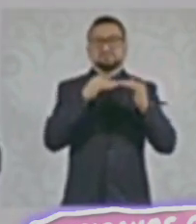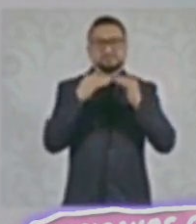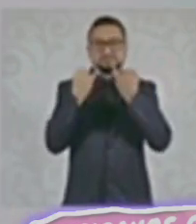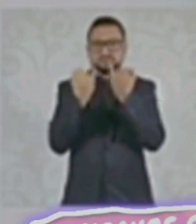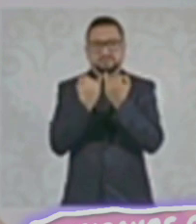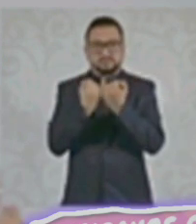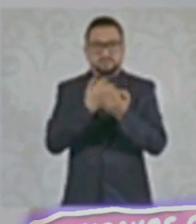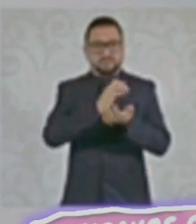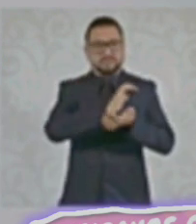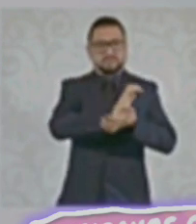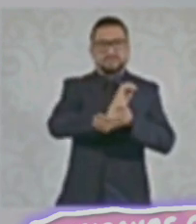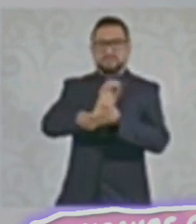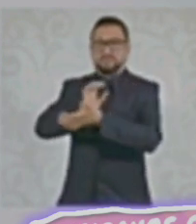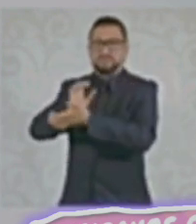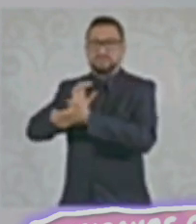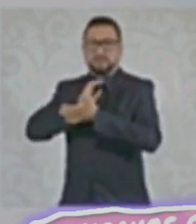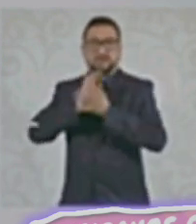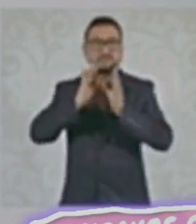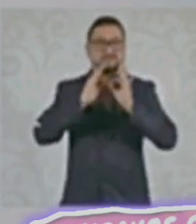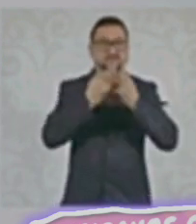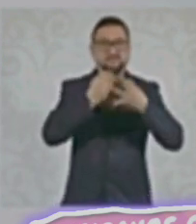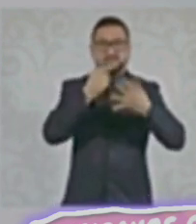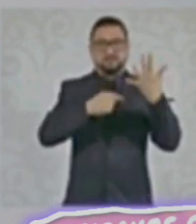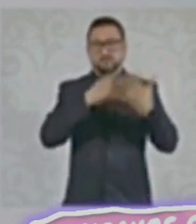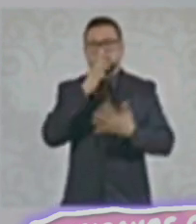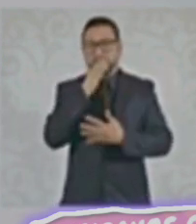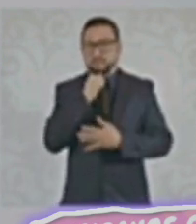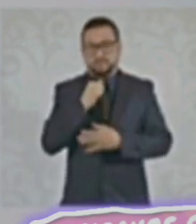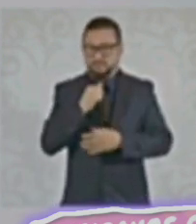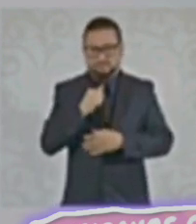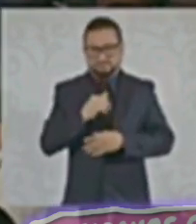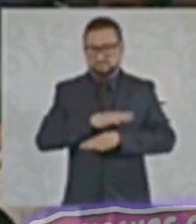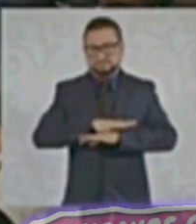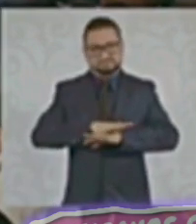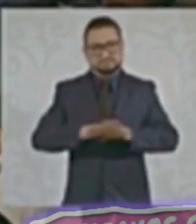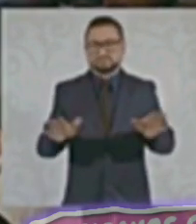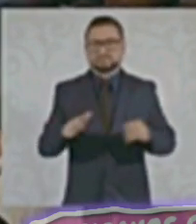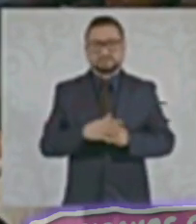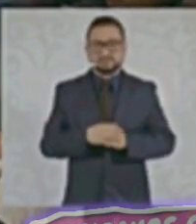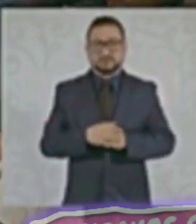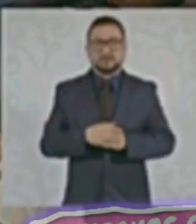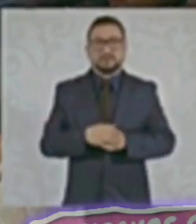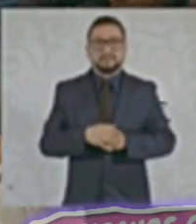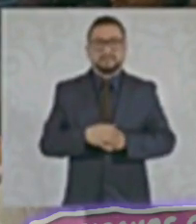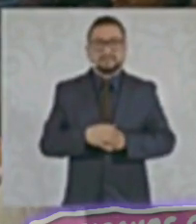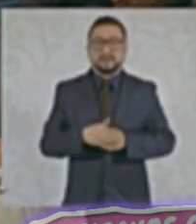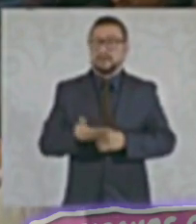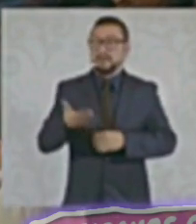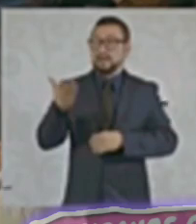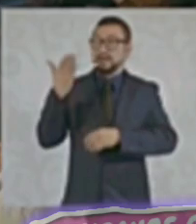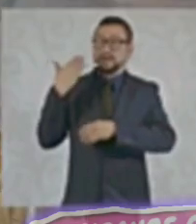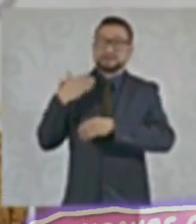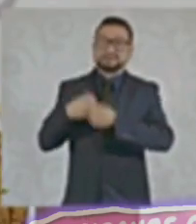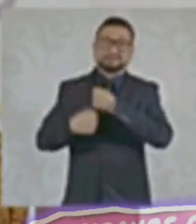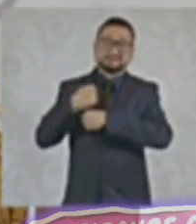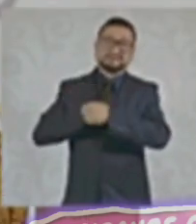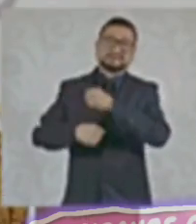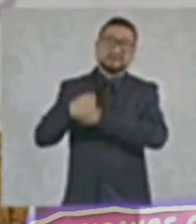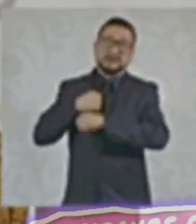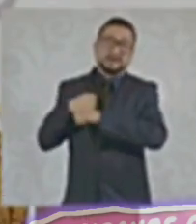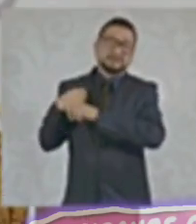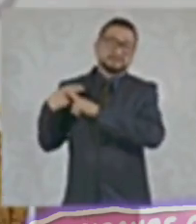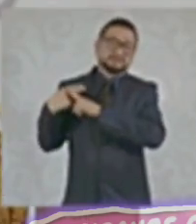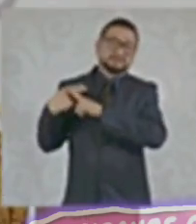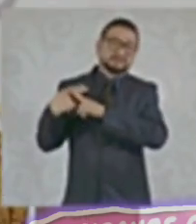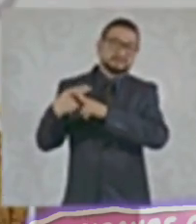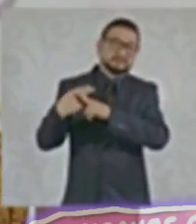haber discriminación de ningún tipo durante años, hasta que no llegó la Cuarta Transformación,